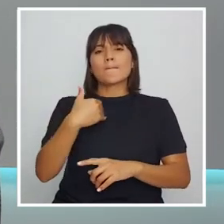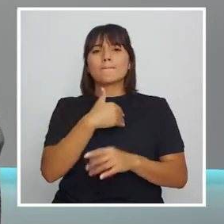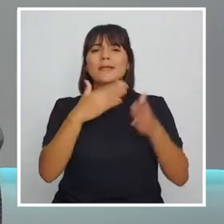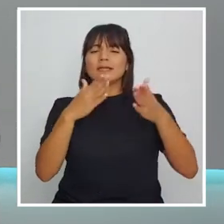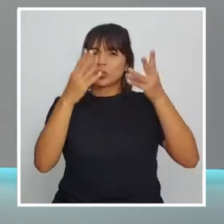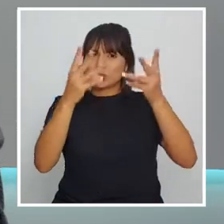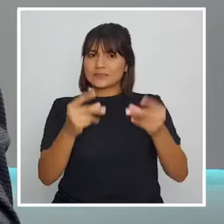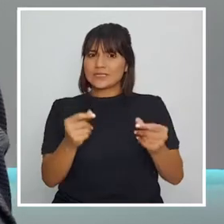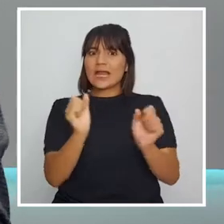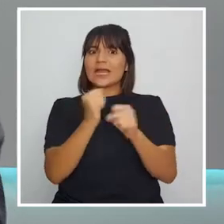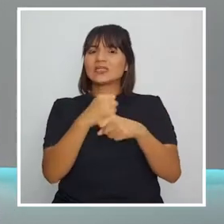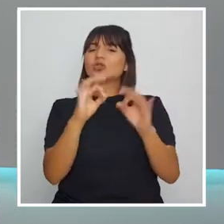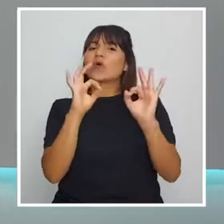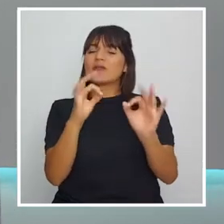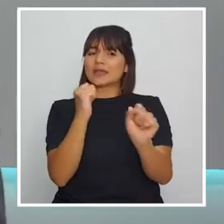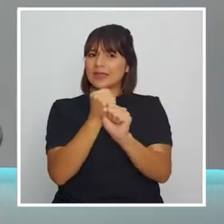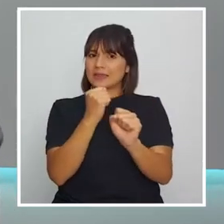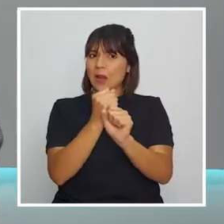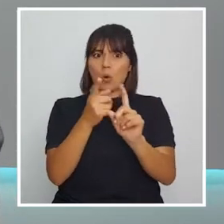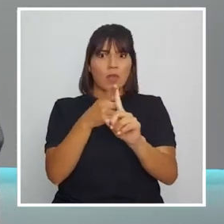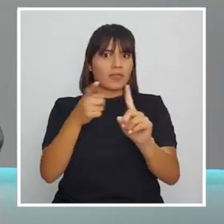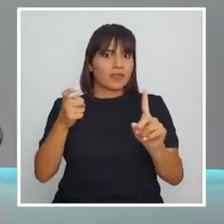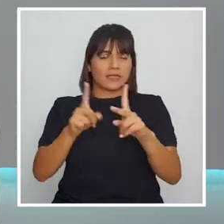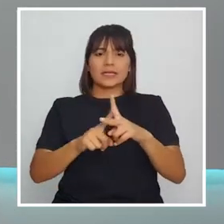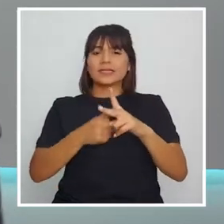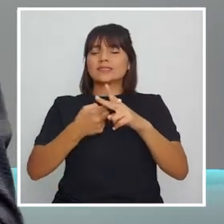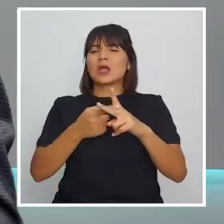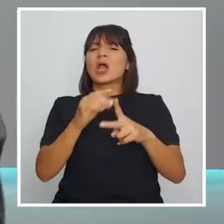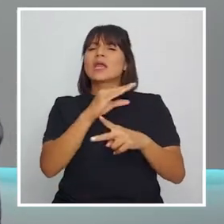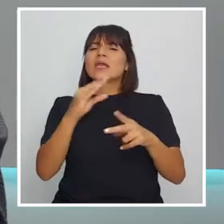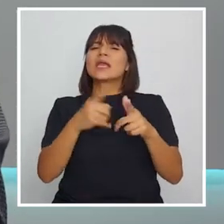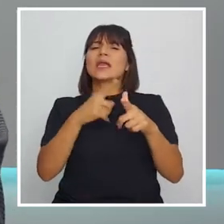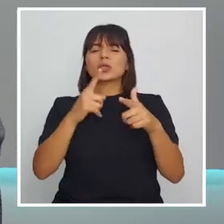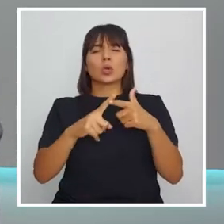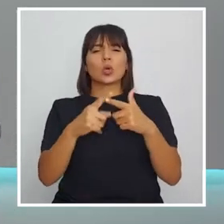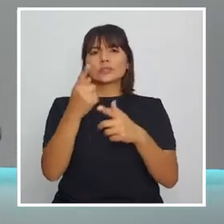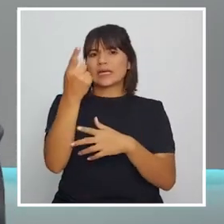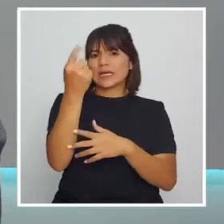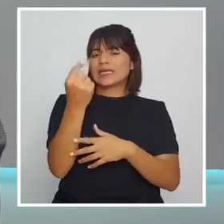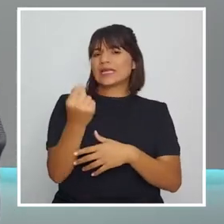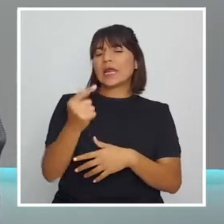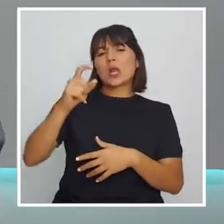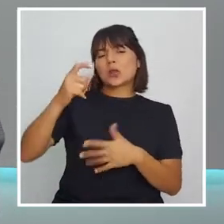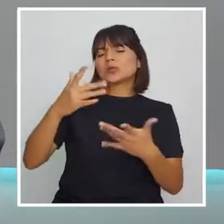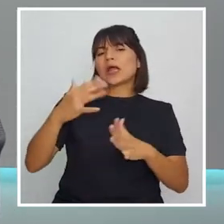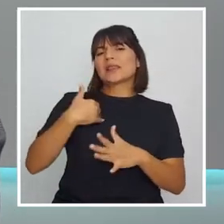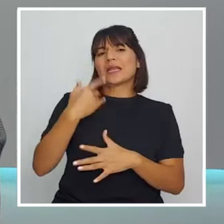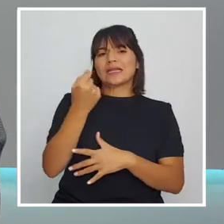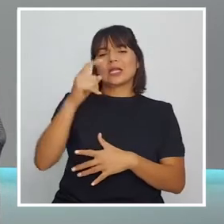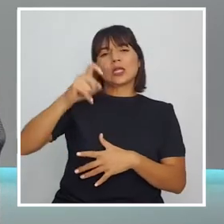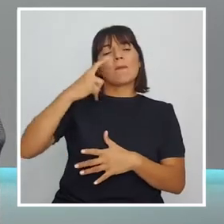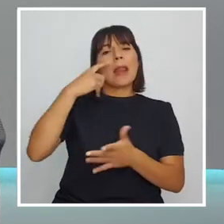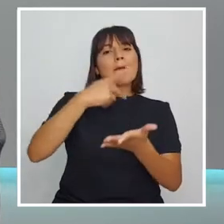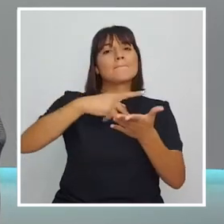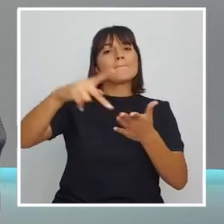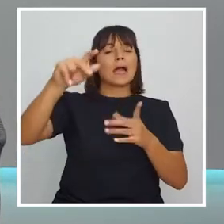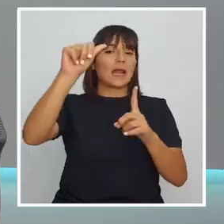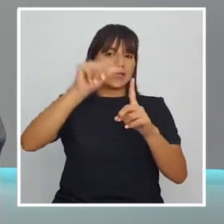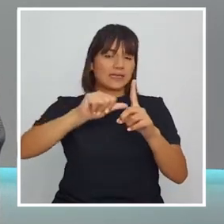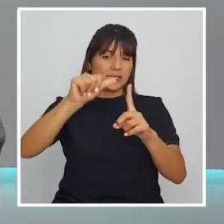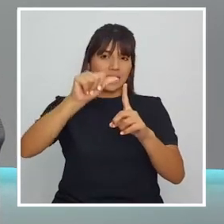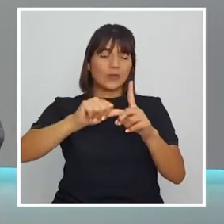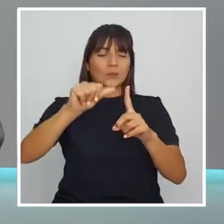hecho un buen trabajo desde que asumió, y entonces los recursos necesarios para pagar el aguinaldo están